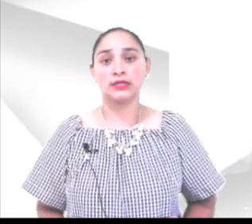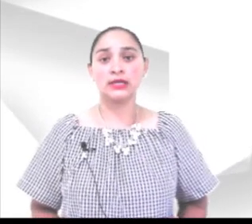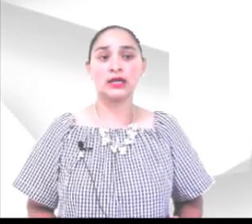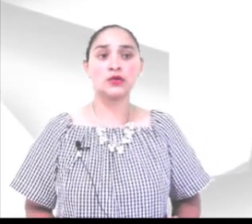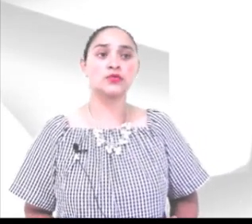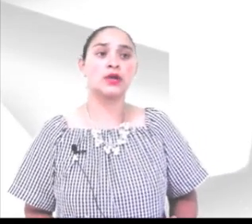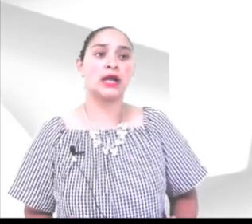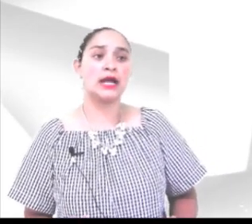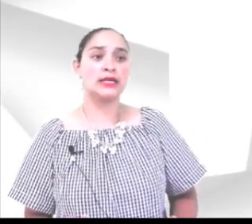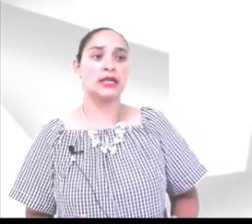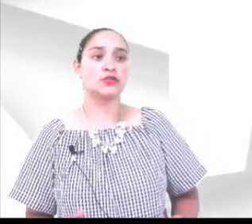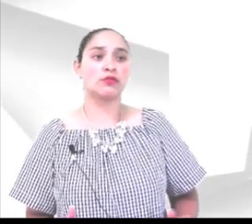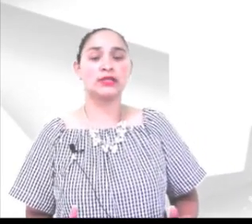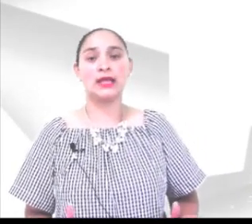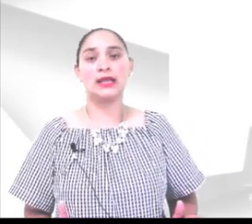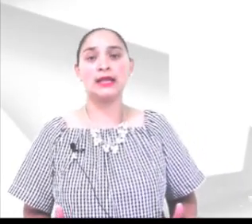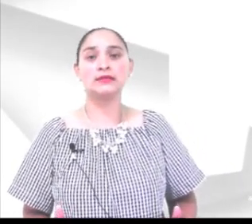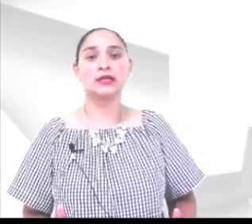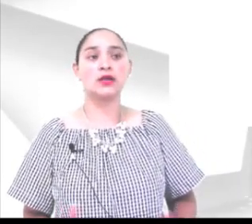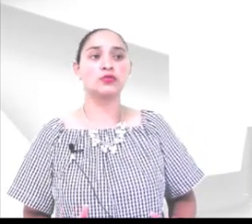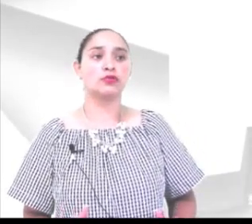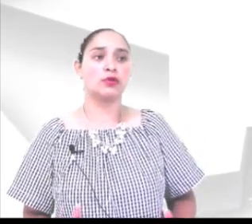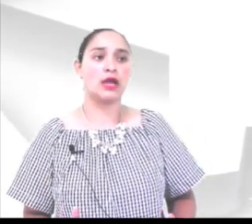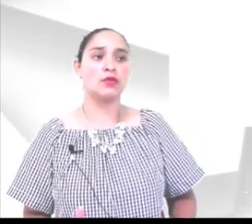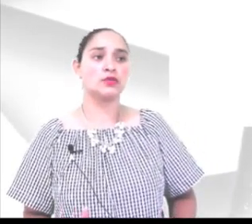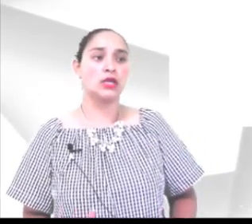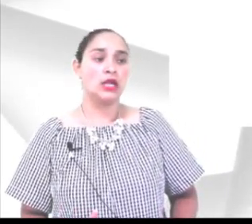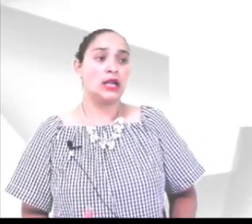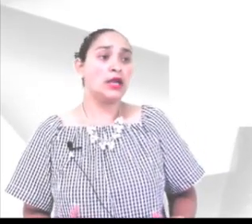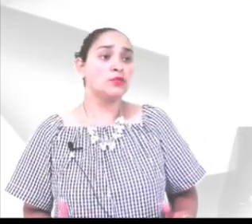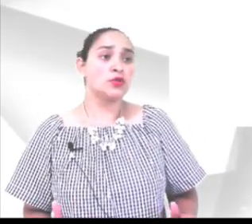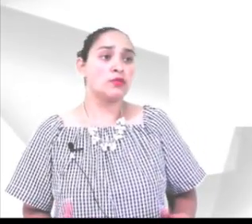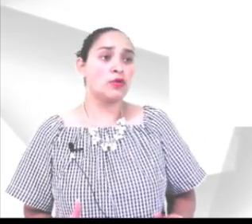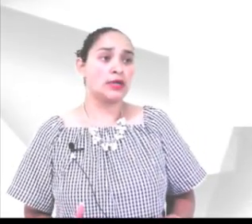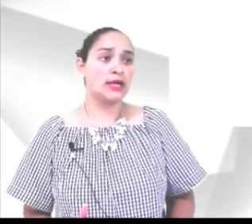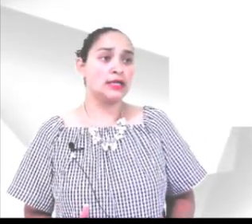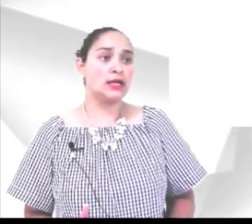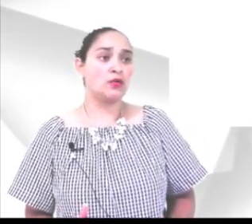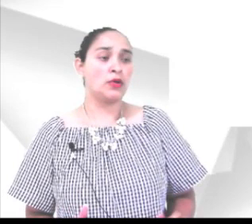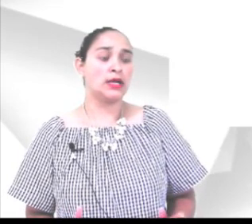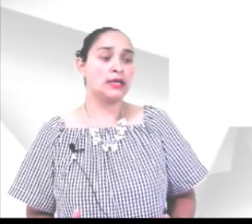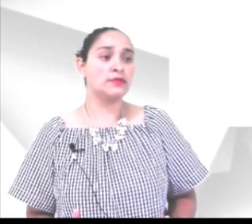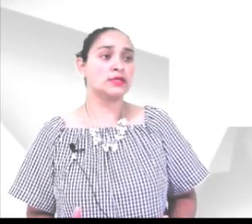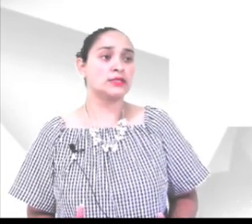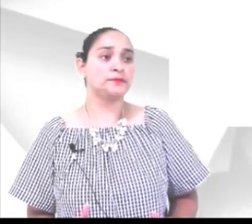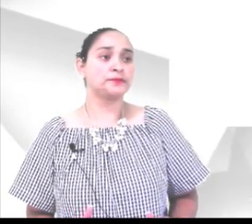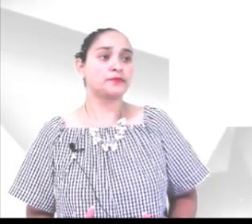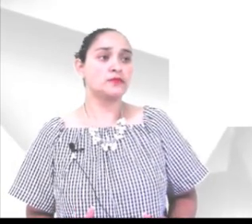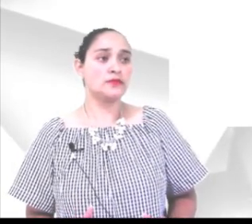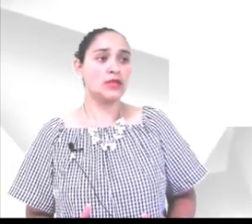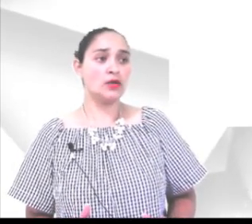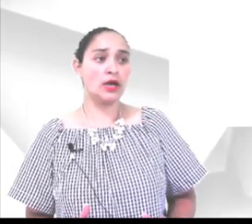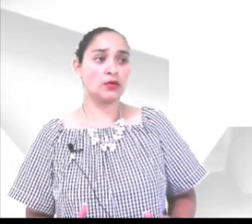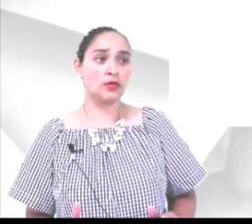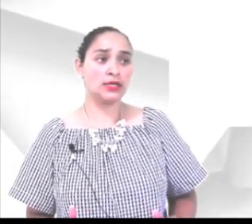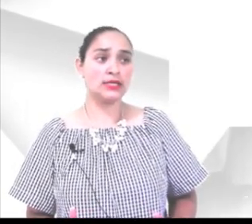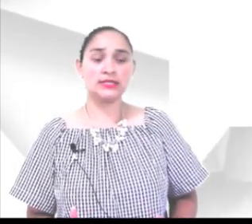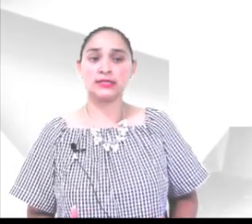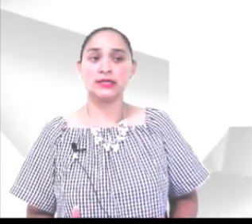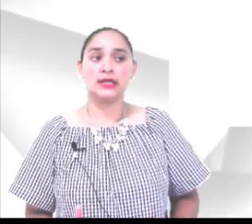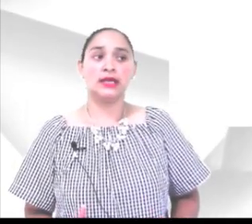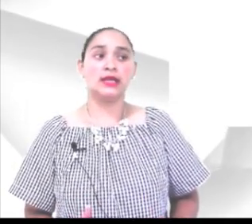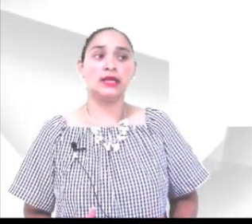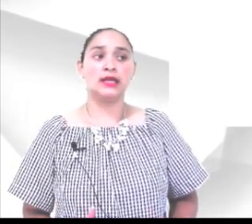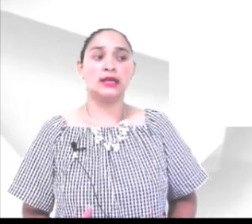deslizamientos de tierra, los huracanes, las tormentas eléctricas, los tornados, las erupciones volcánicas, los eclipses, los